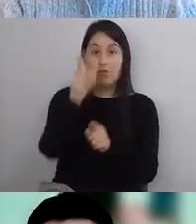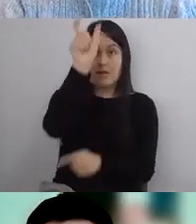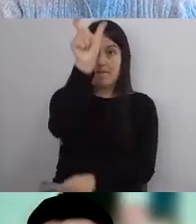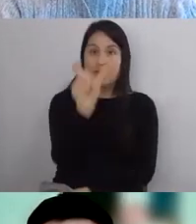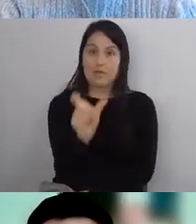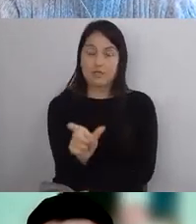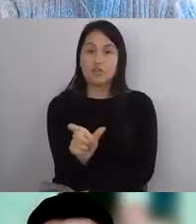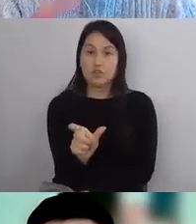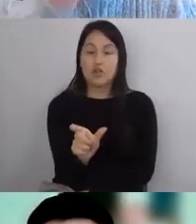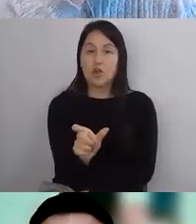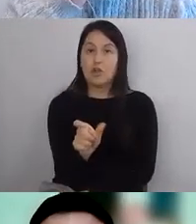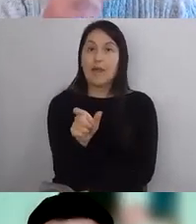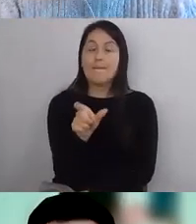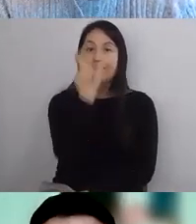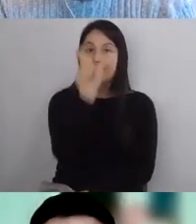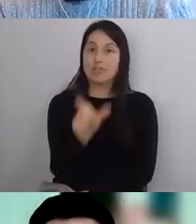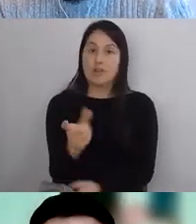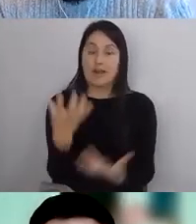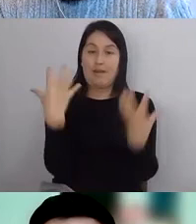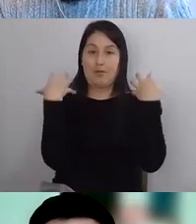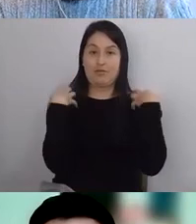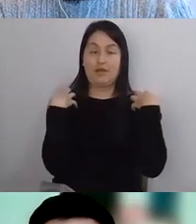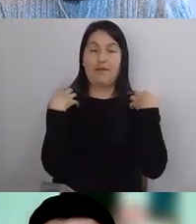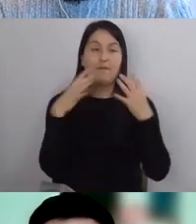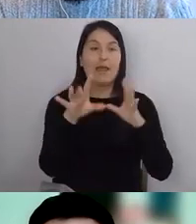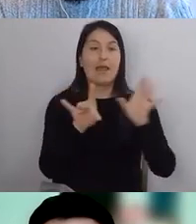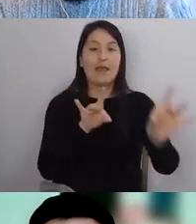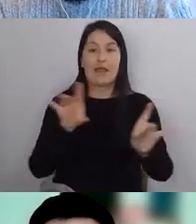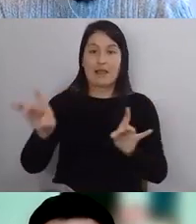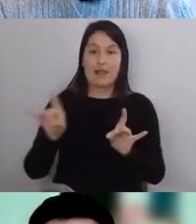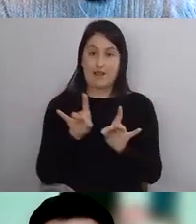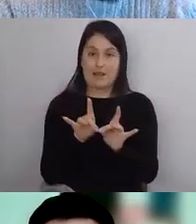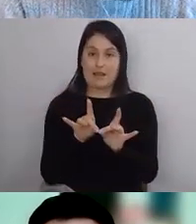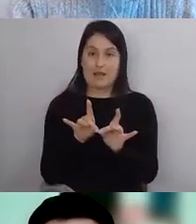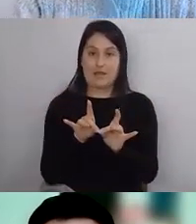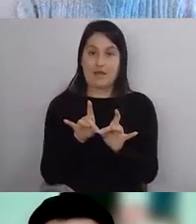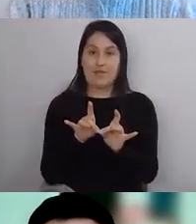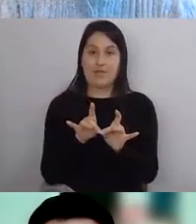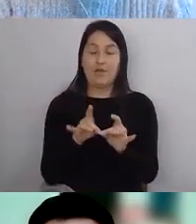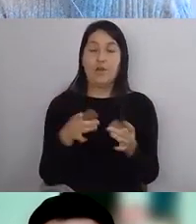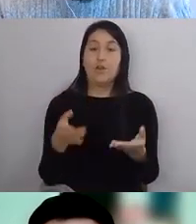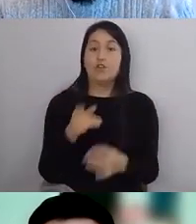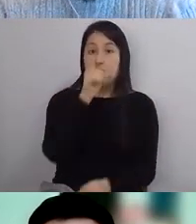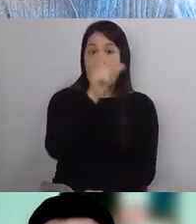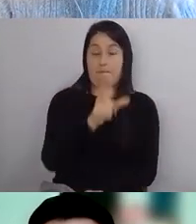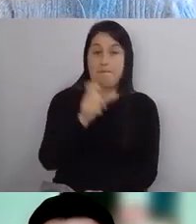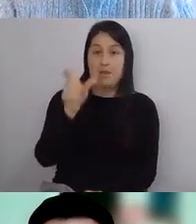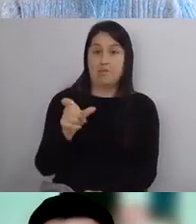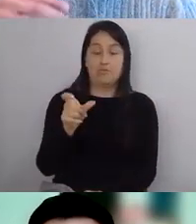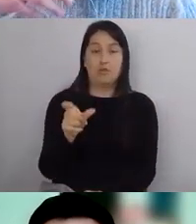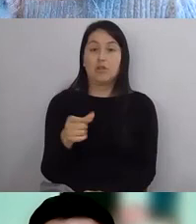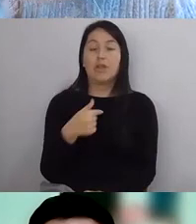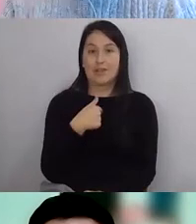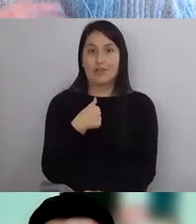esta figura de reclutador o reclutadora, ¿ya? Que como tú dices, Mauro, son personas, y me incluyo, que también he pasado por